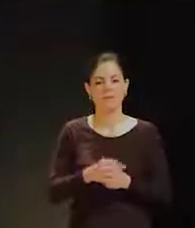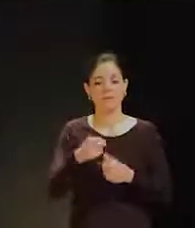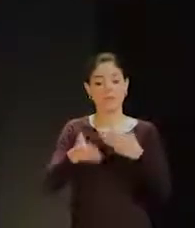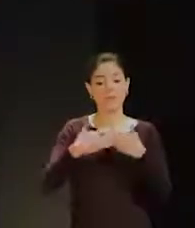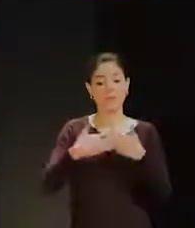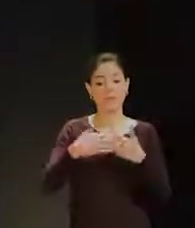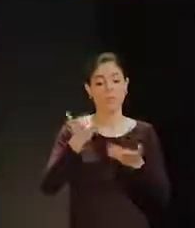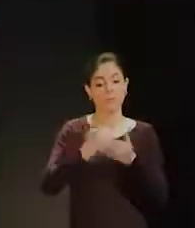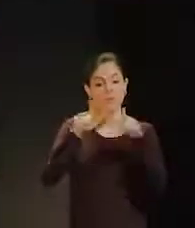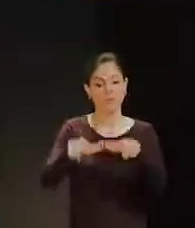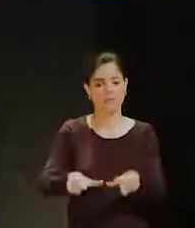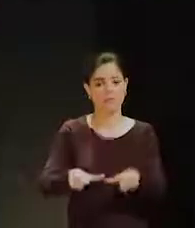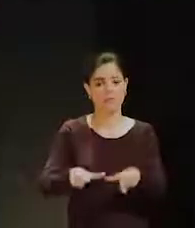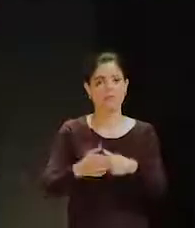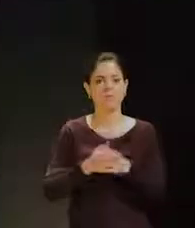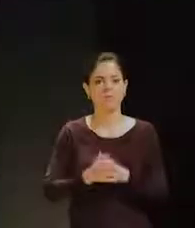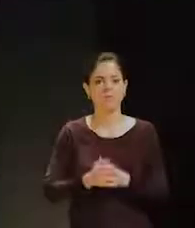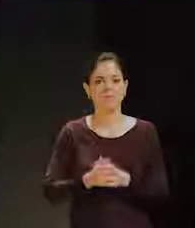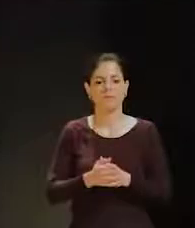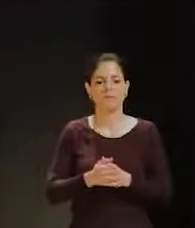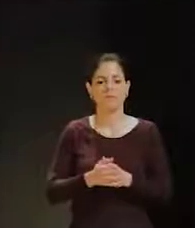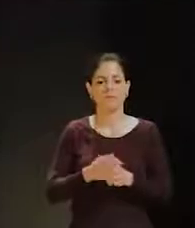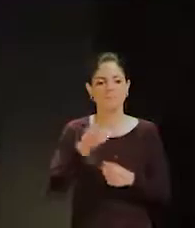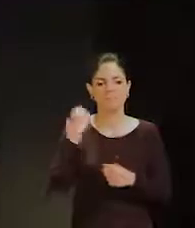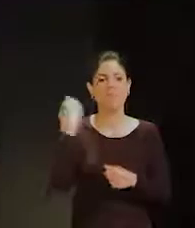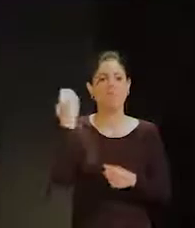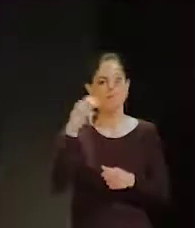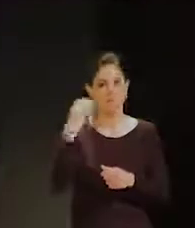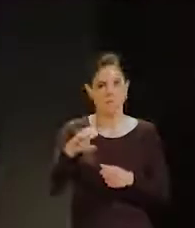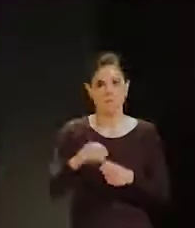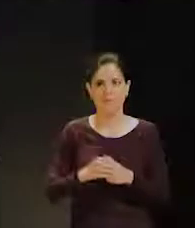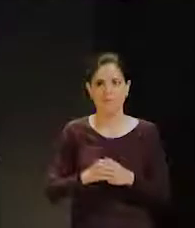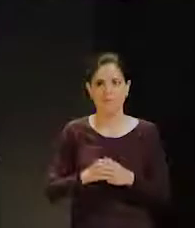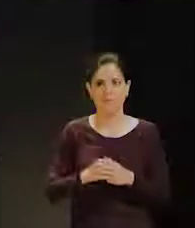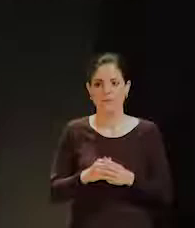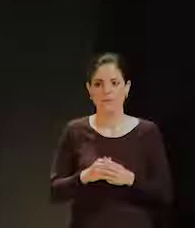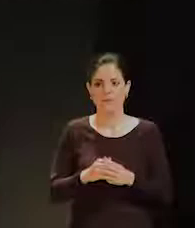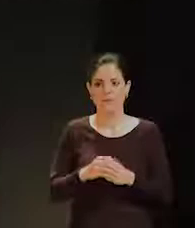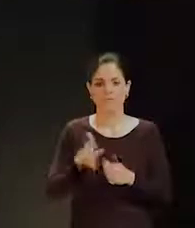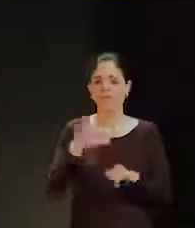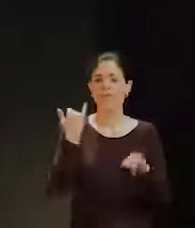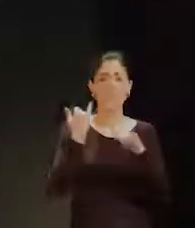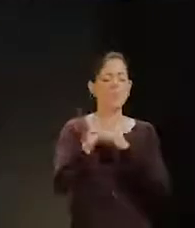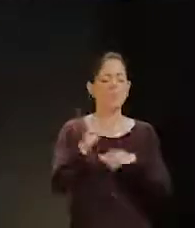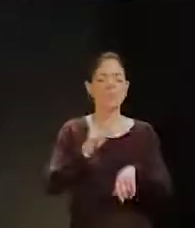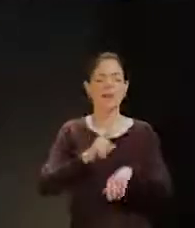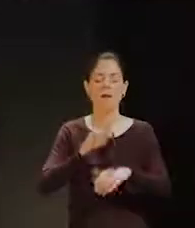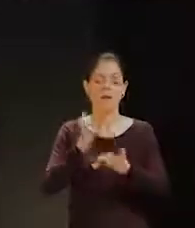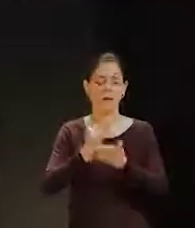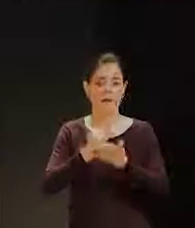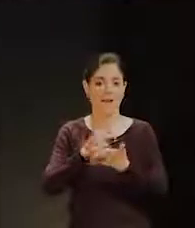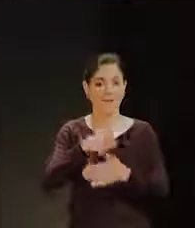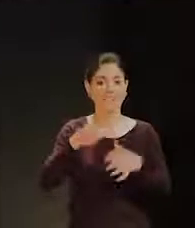una clase de kinesiología. Era la última clase de